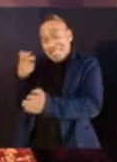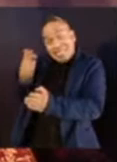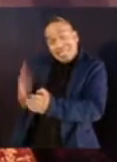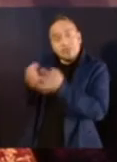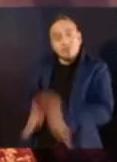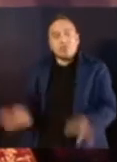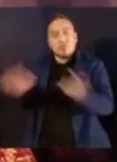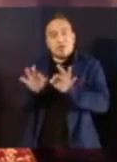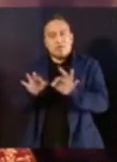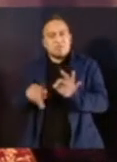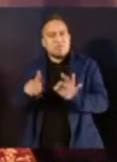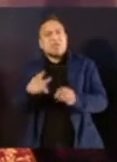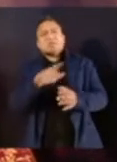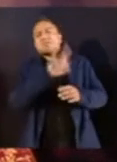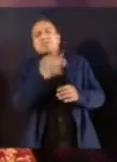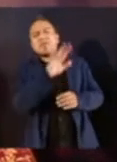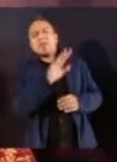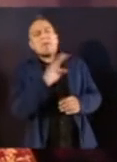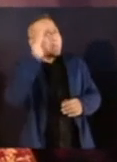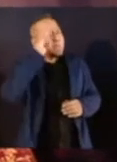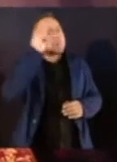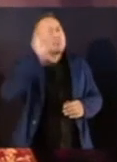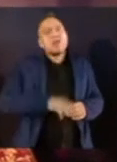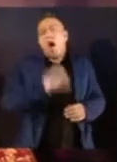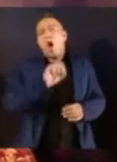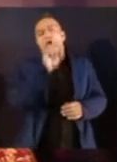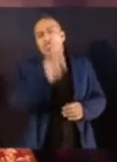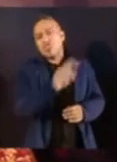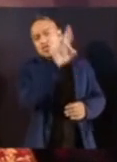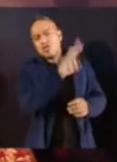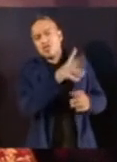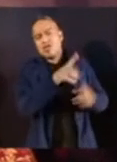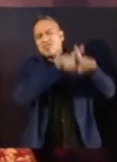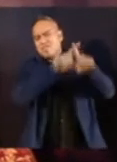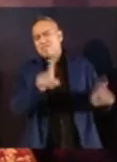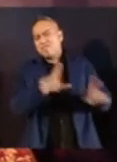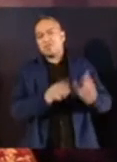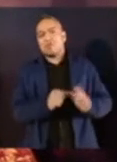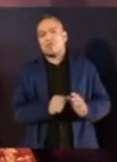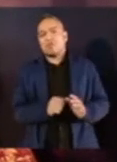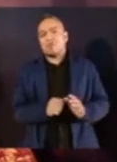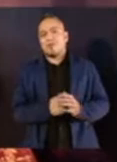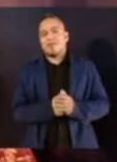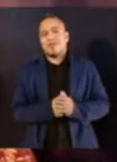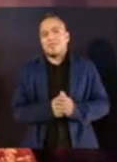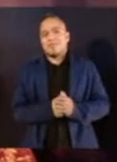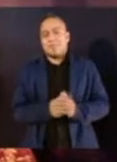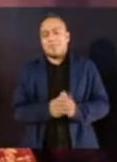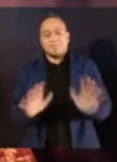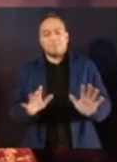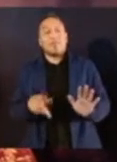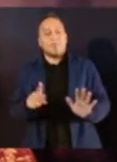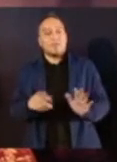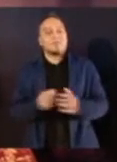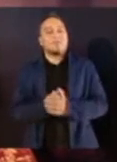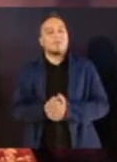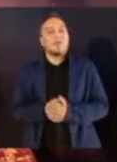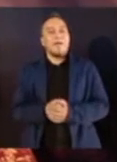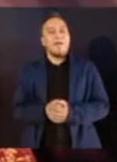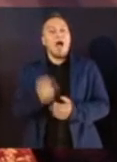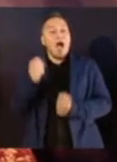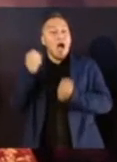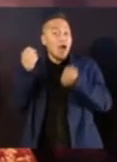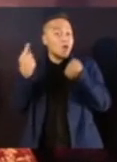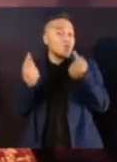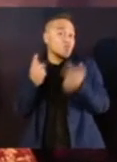pero ya para entonces el ser humano está básicamente formado. Entonces, estos funcionarios y políticos tuvieron